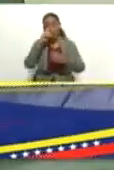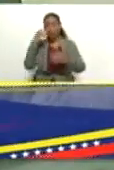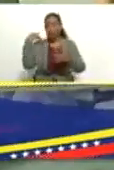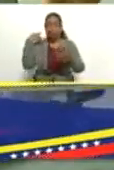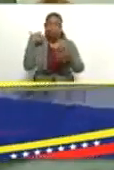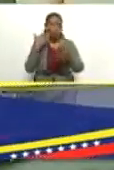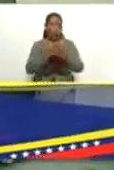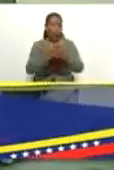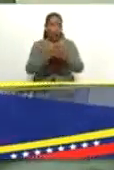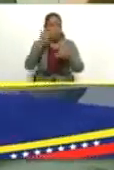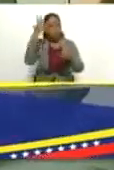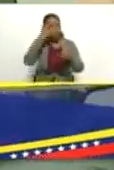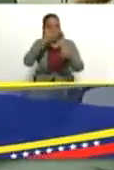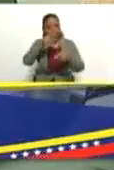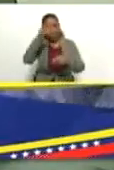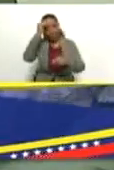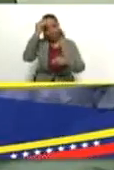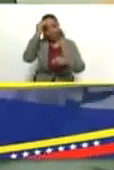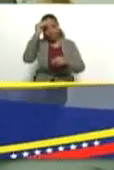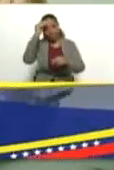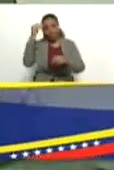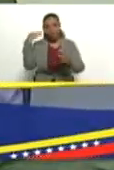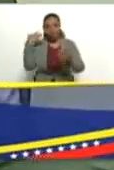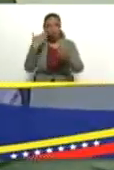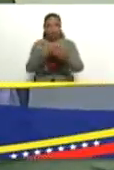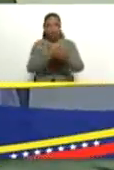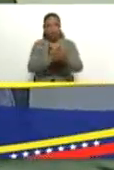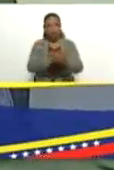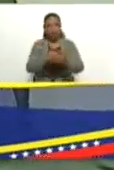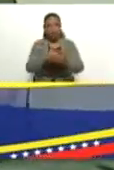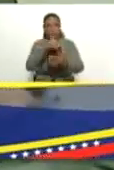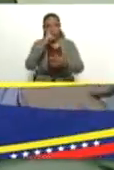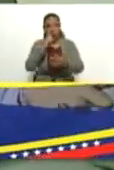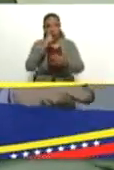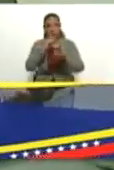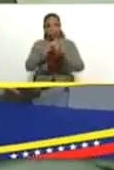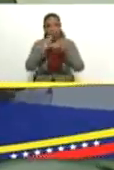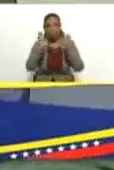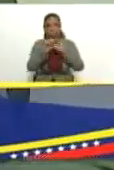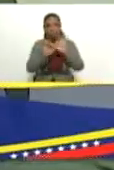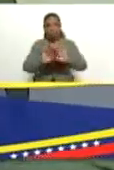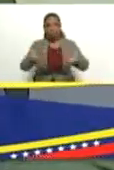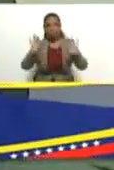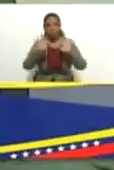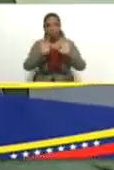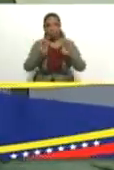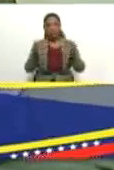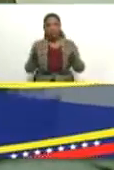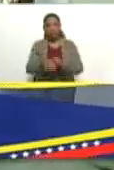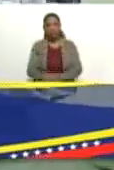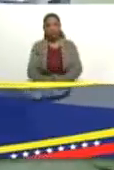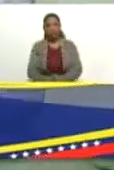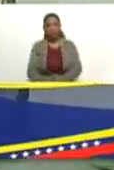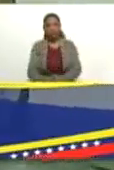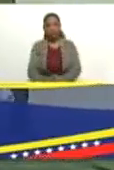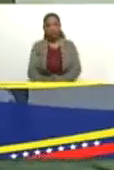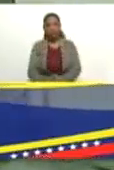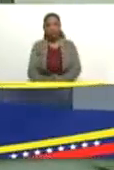en formarse, y duró millones de años sin modificaciones. Entonces ahora vienen